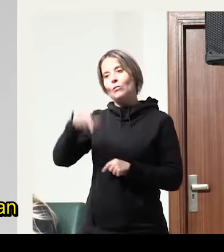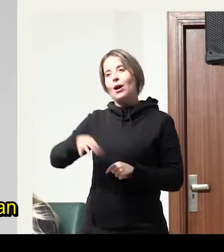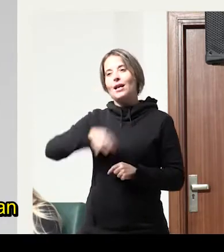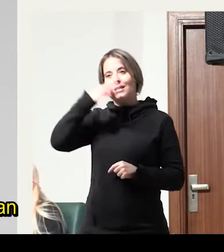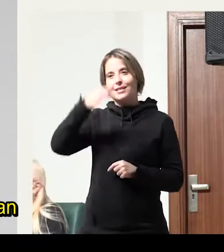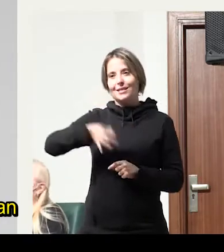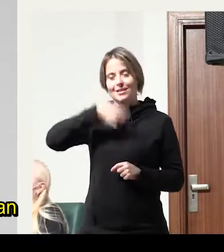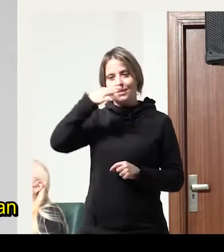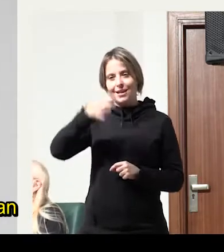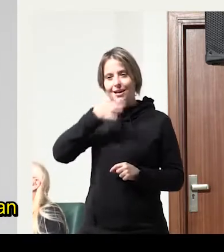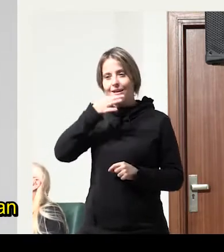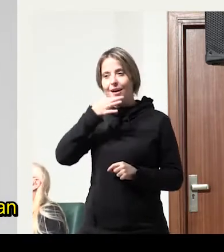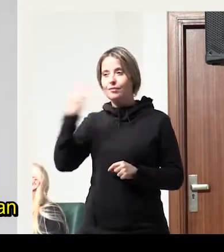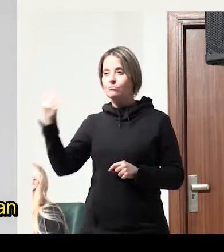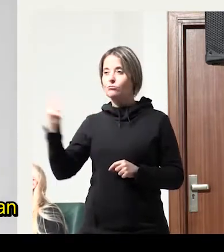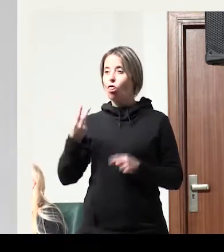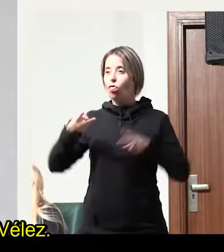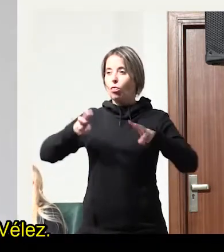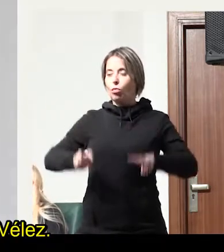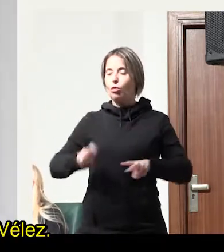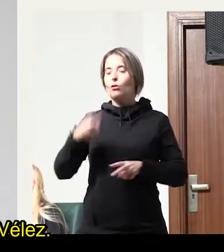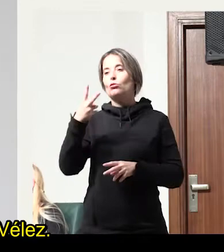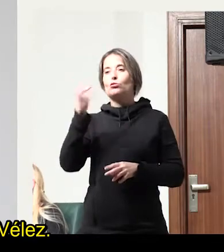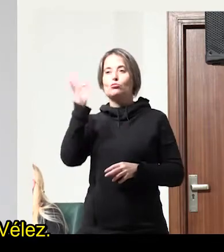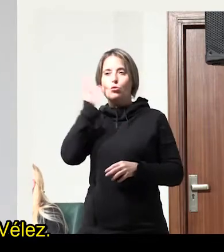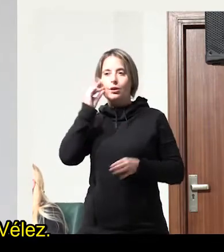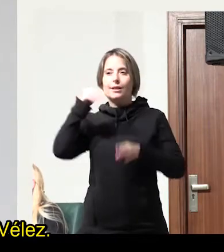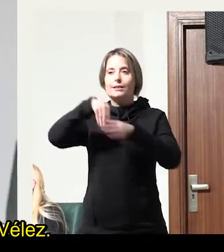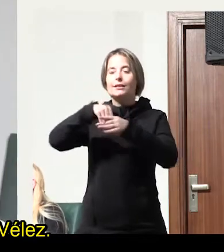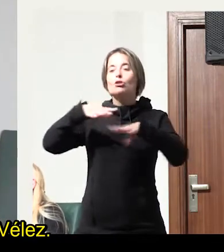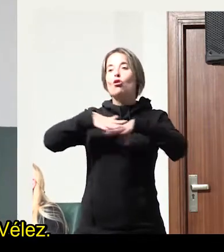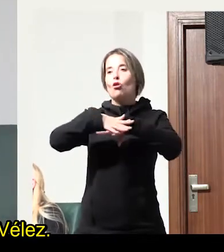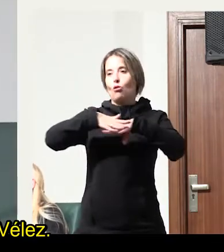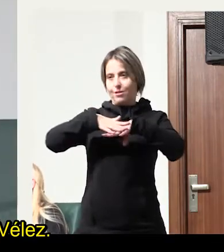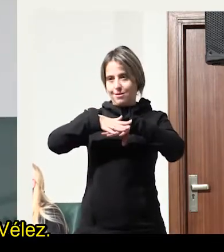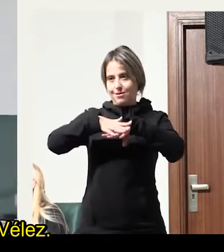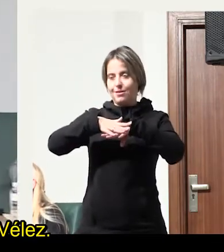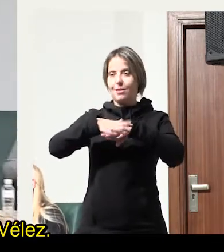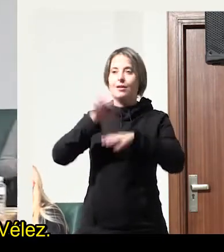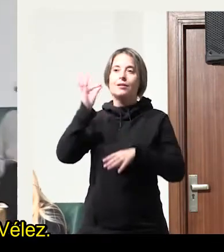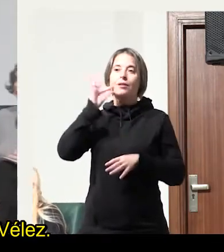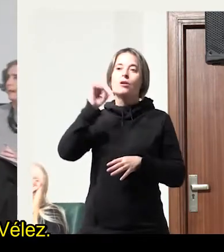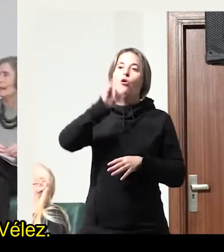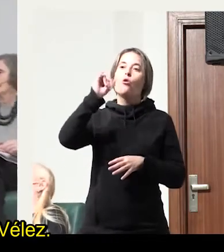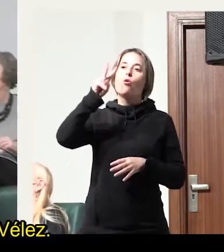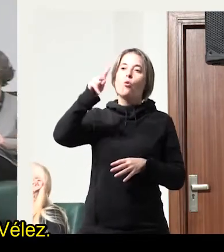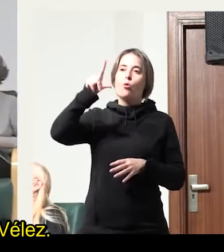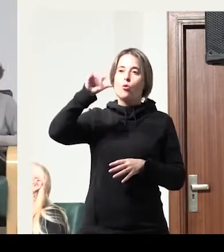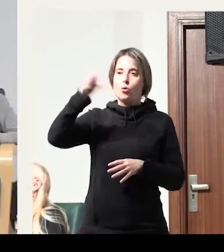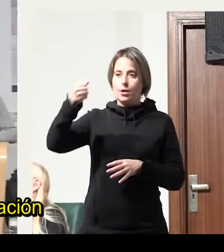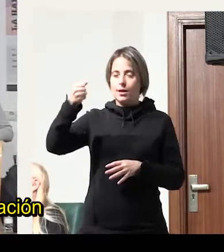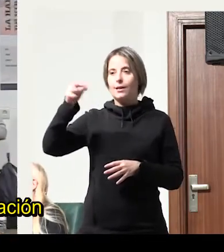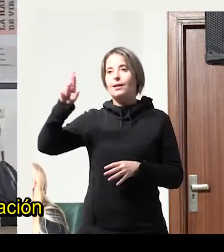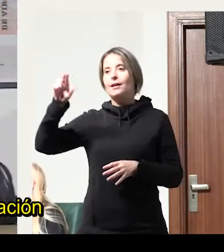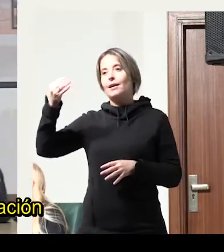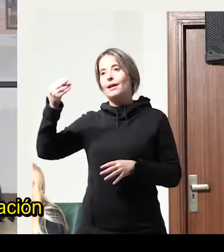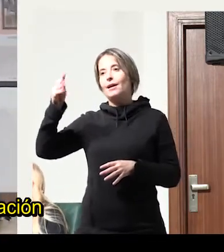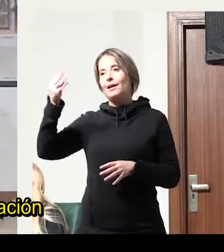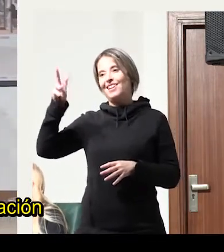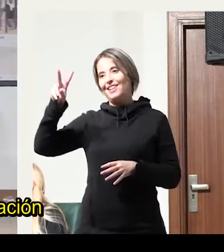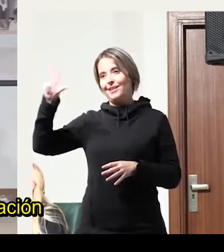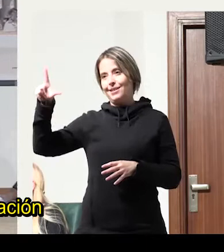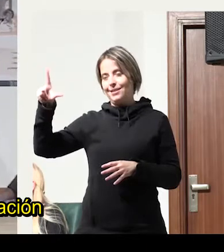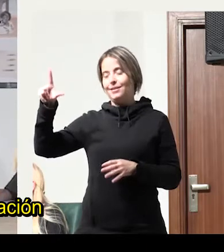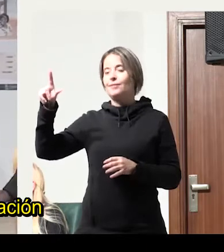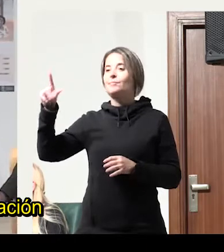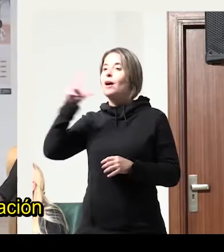dos mujeres que participan de la red VISAN, que son Julia Larrimbe y Raquel Vélez. Yo os propongo una